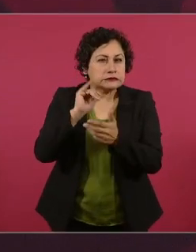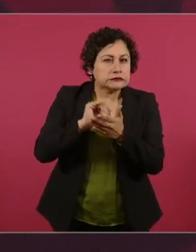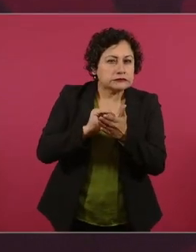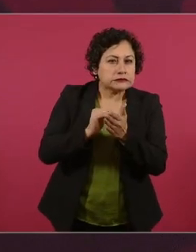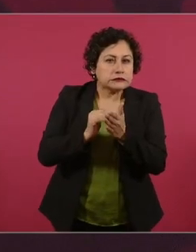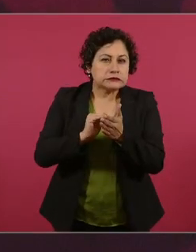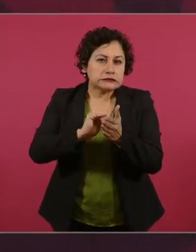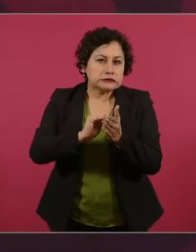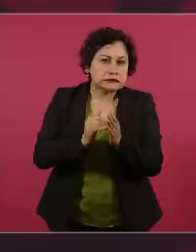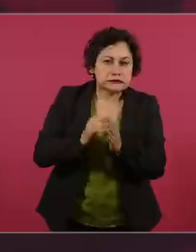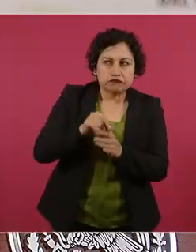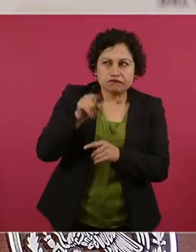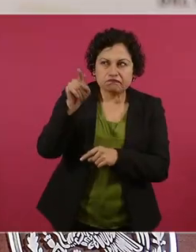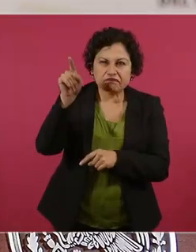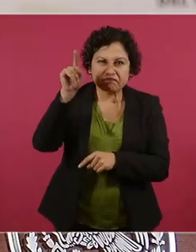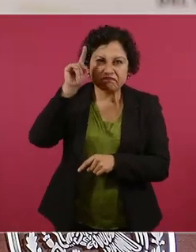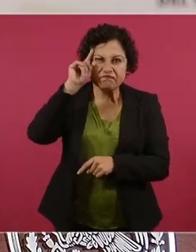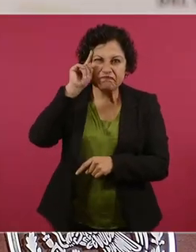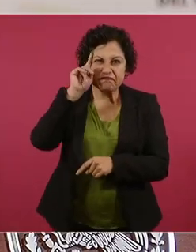perversa,